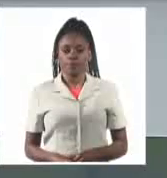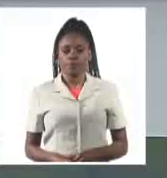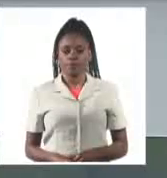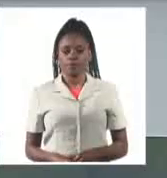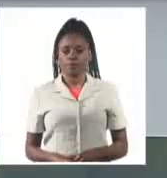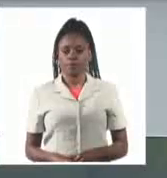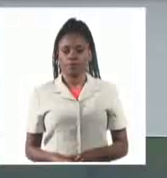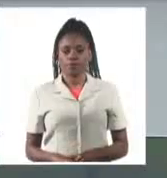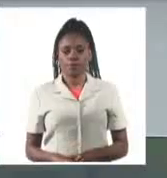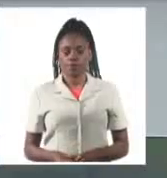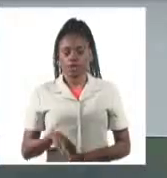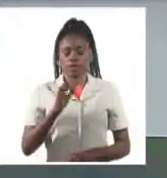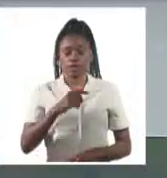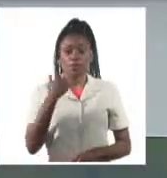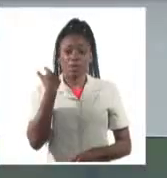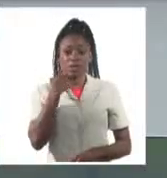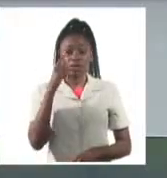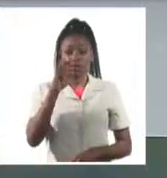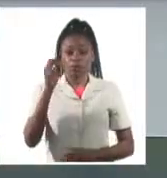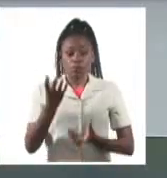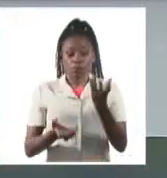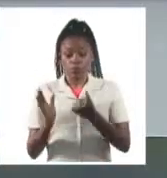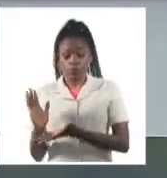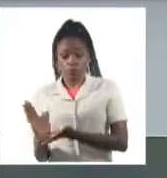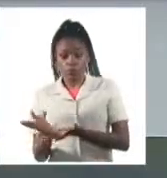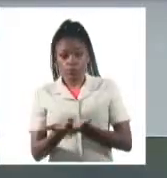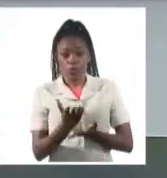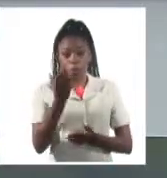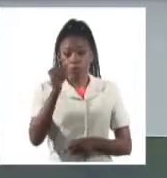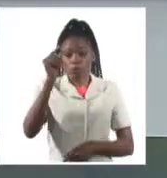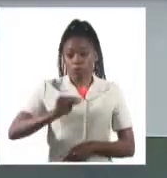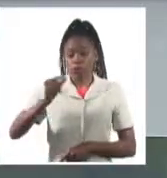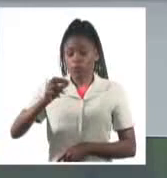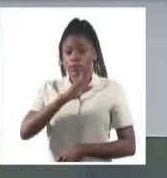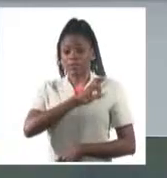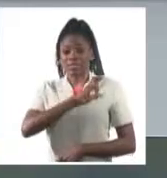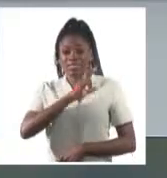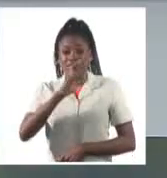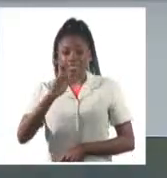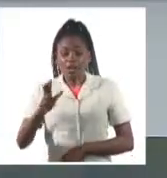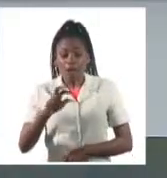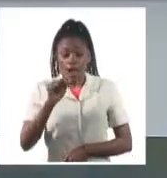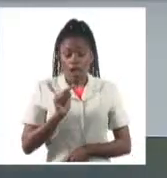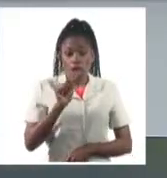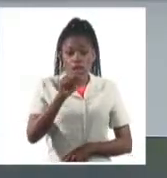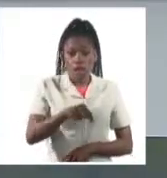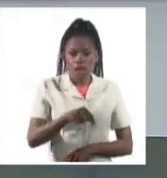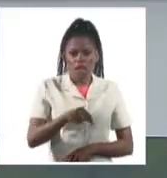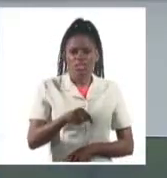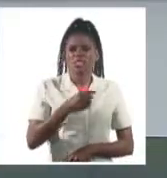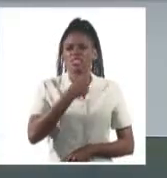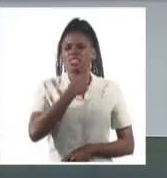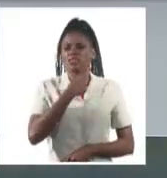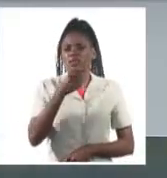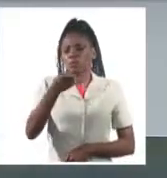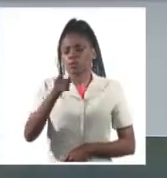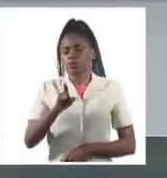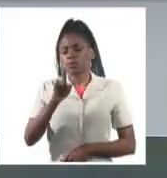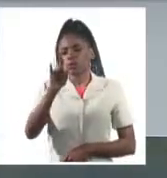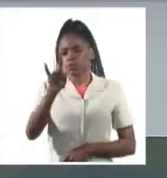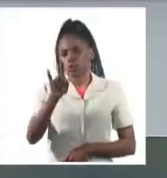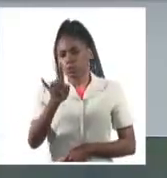y Como cada año 100 fuegos recibió a decenas de revolucionarios que reeditan el periplo de enero de